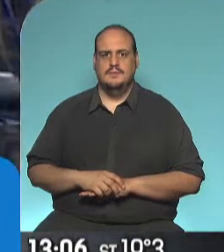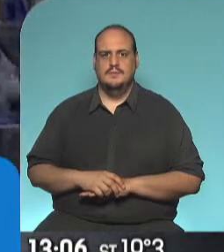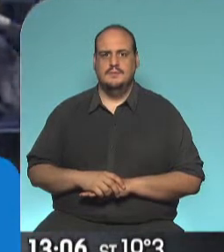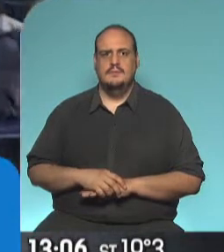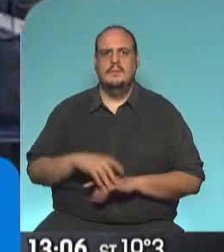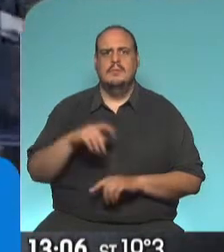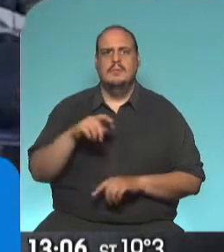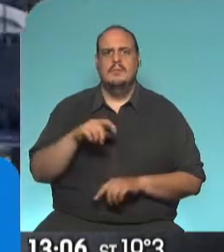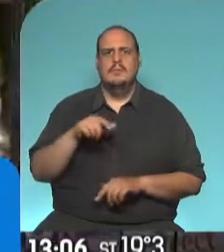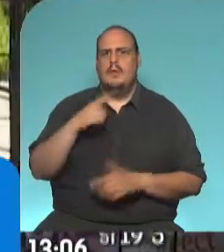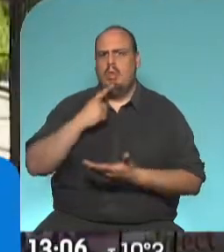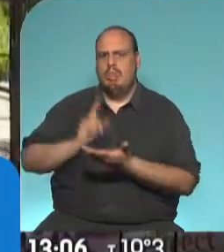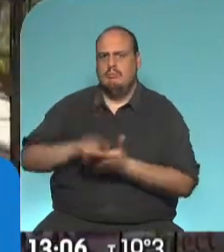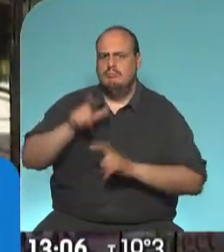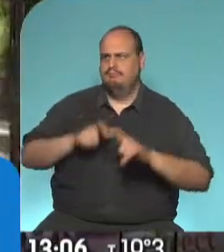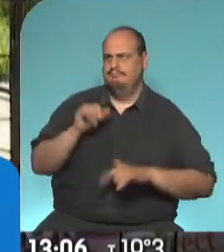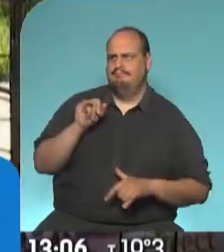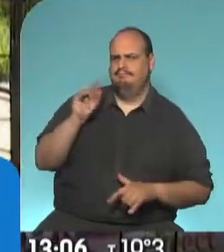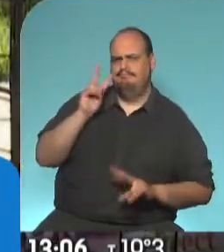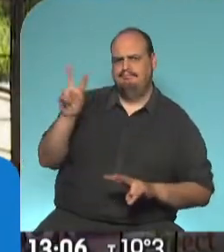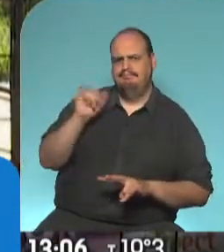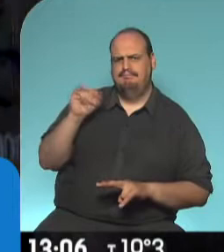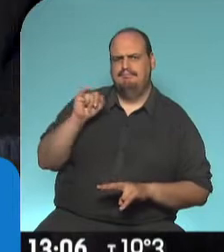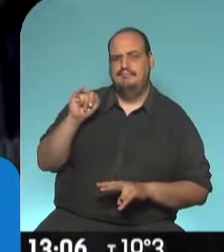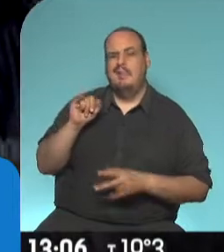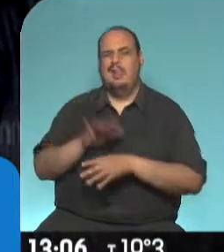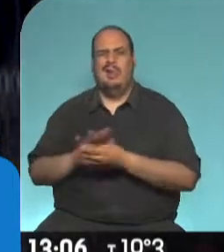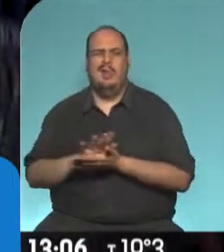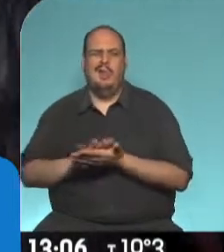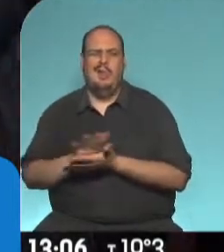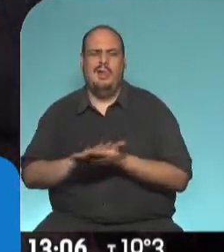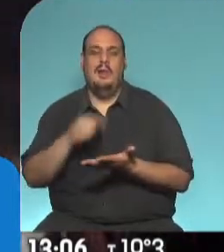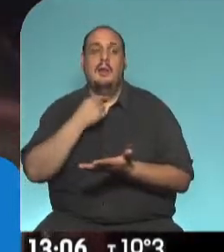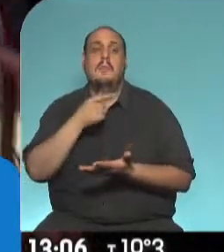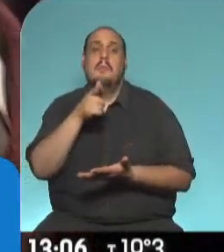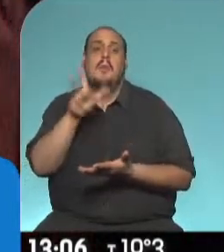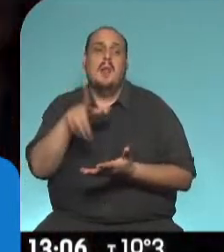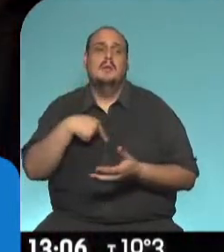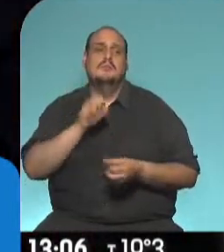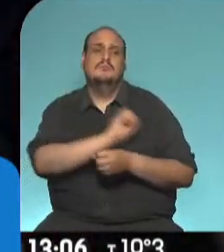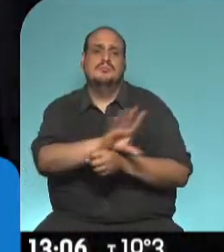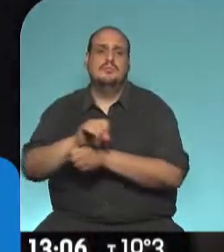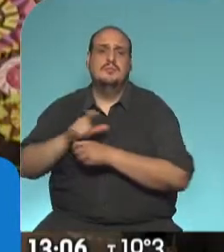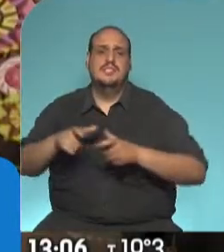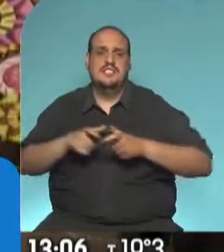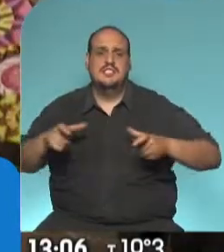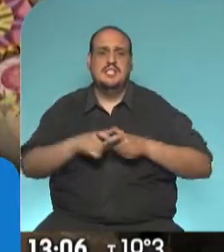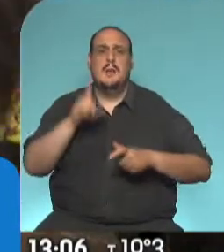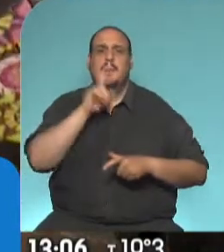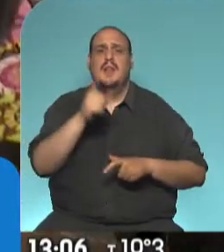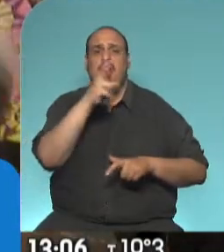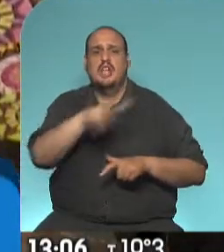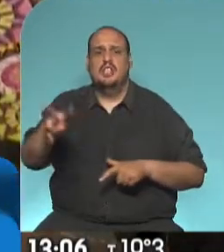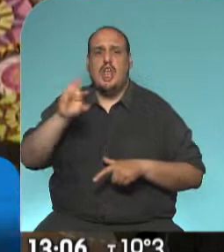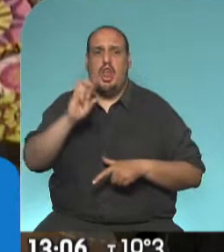repercusiones negativas de esta decisión, trató de enmendarla anunciando que podría aprobar el envío generalizado de cheques por $1.200